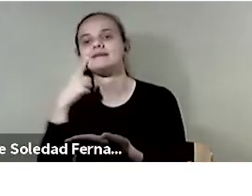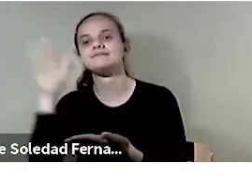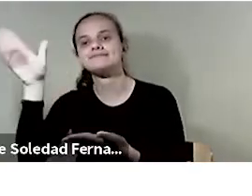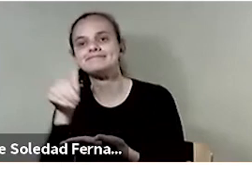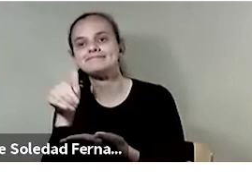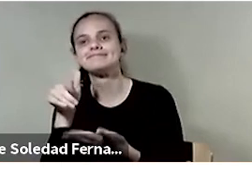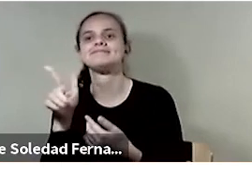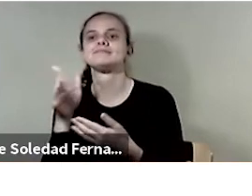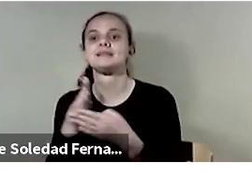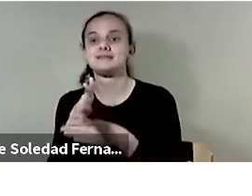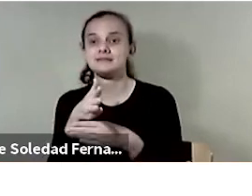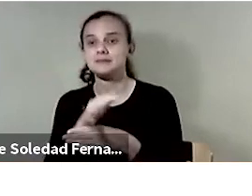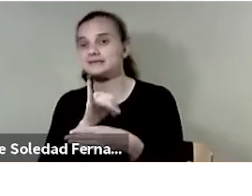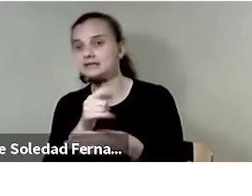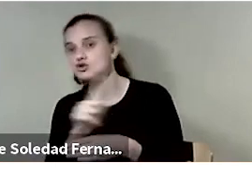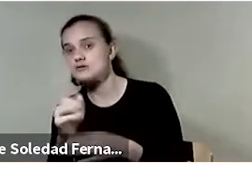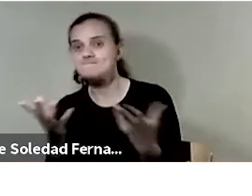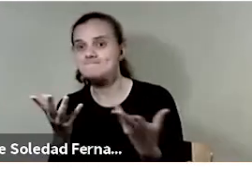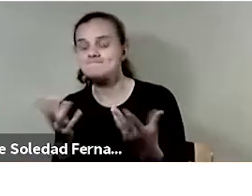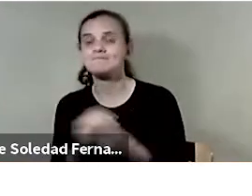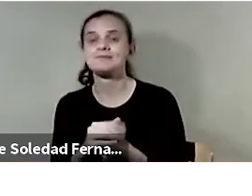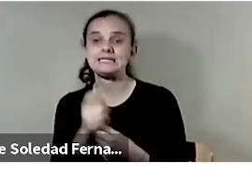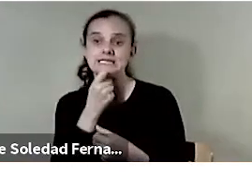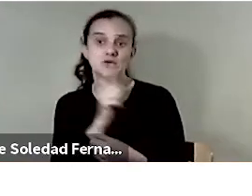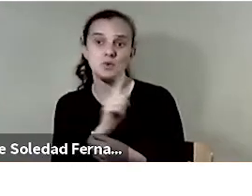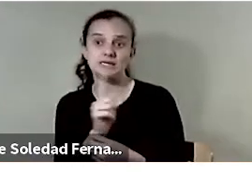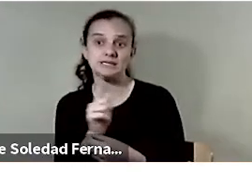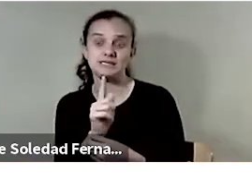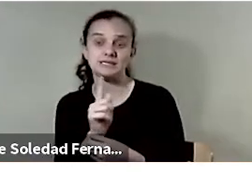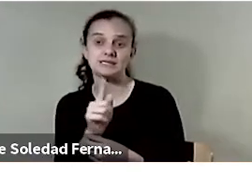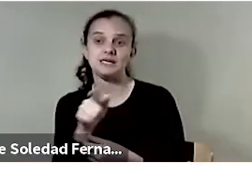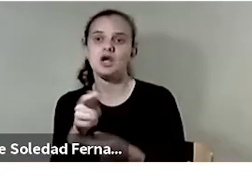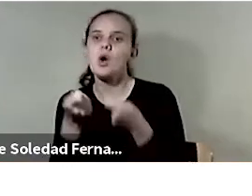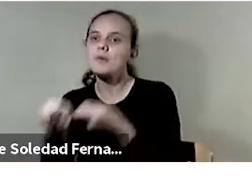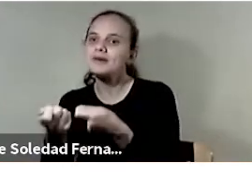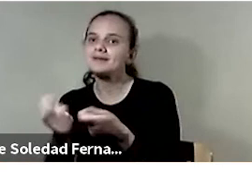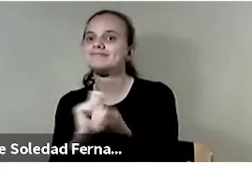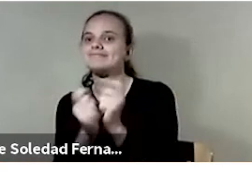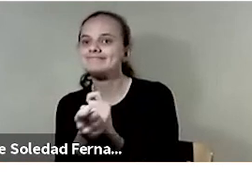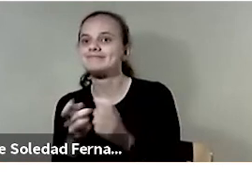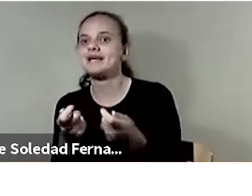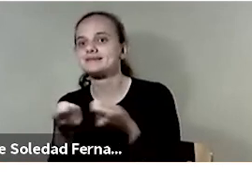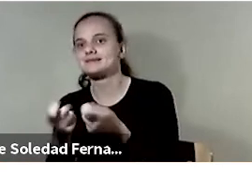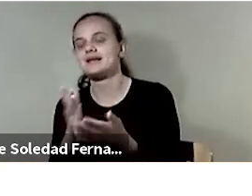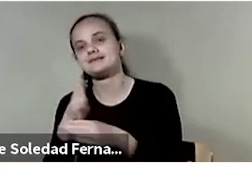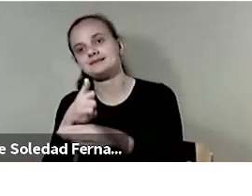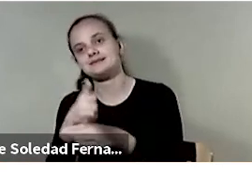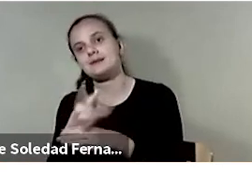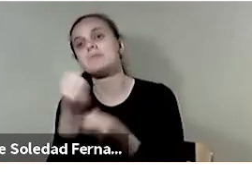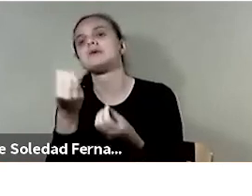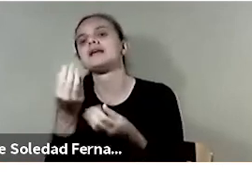en este caso el Estado verifica, llama a un perito, llama a alguien de accesibilidad y le dice, a ver, fíjate si esto es accesible o no, y